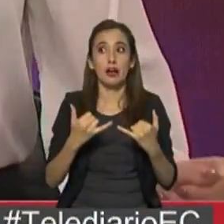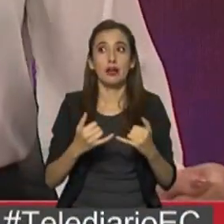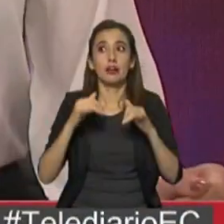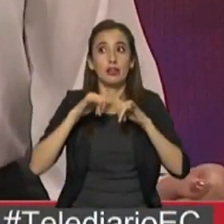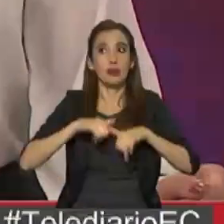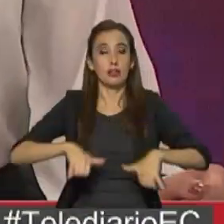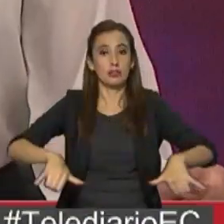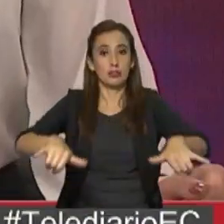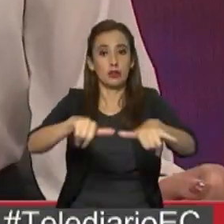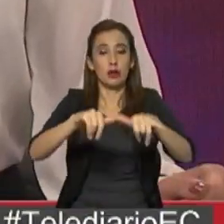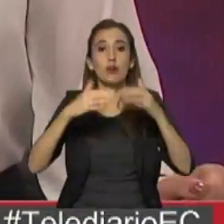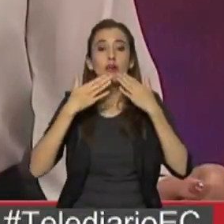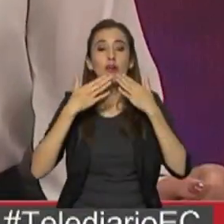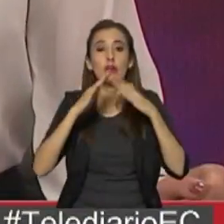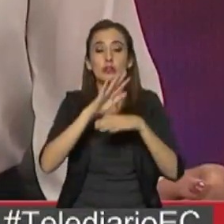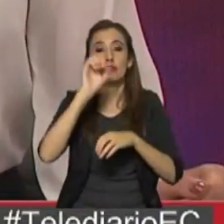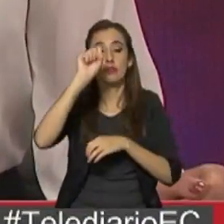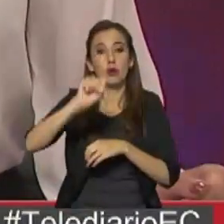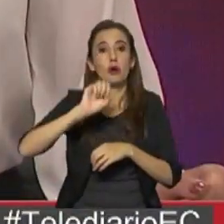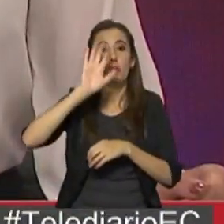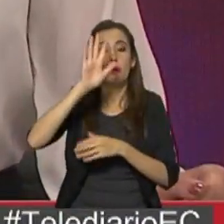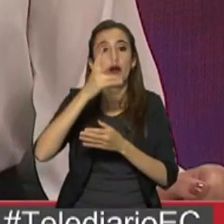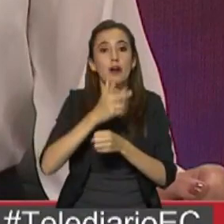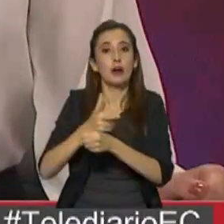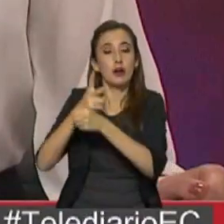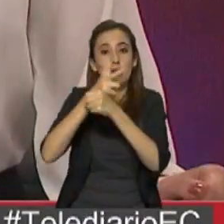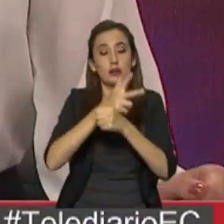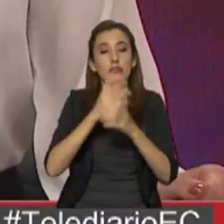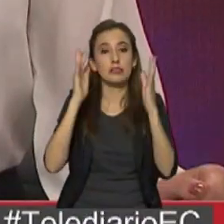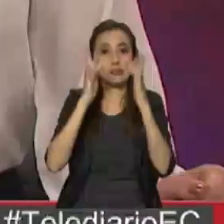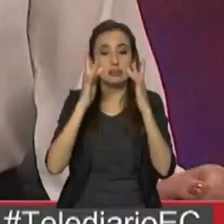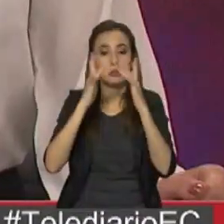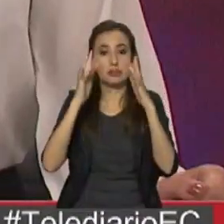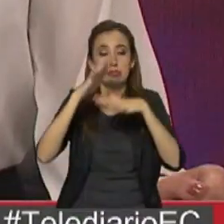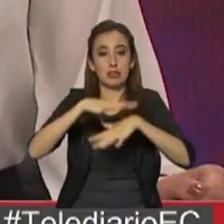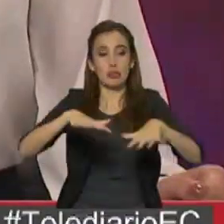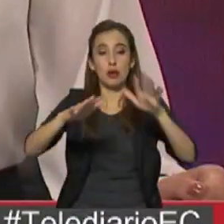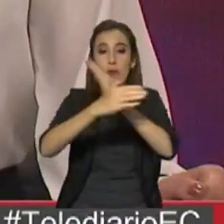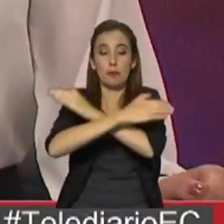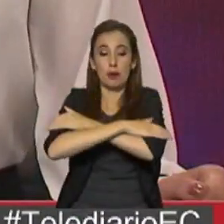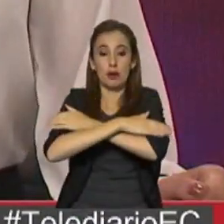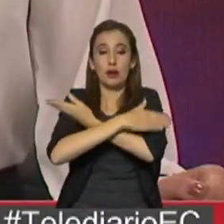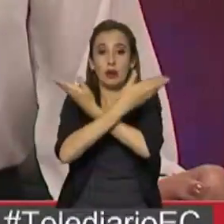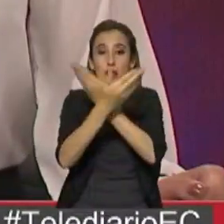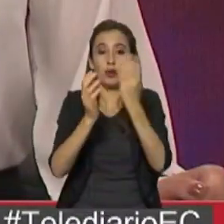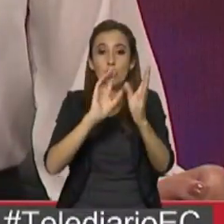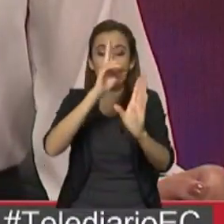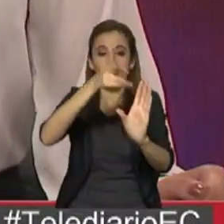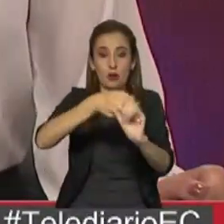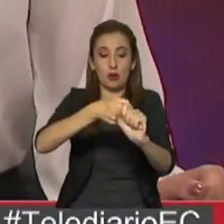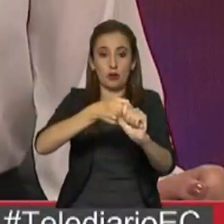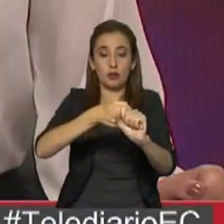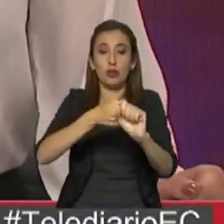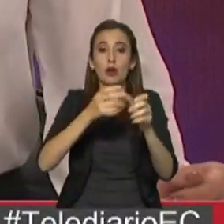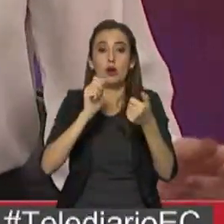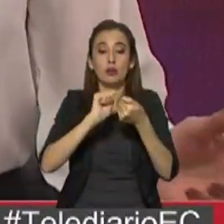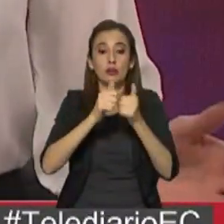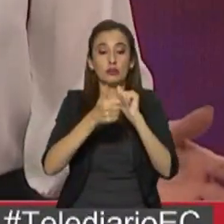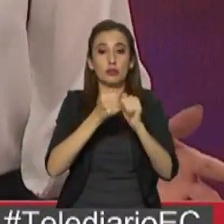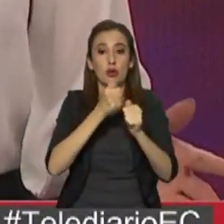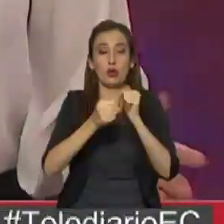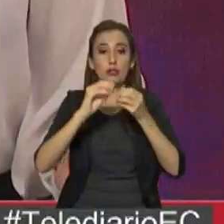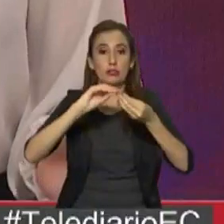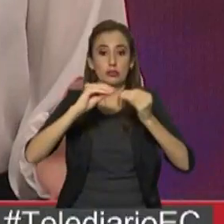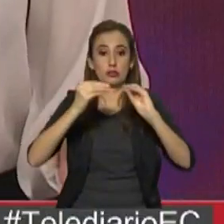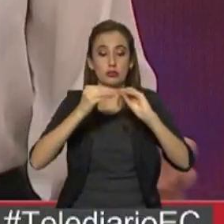continuamos transmitiendo sus vídeos en nuestro segmento conectados en los que usted puede participar a través de un número telefónico no se olvide el